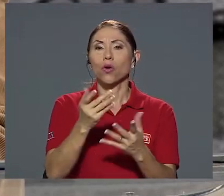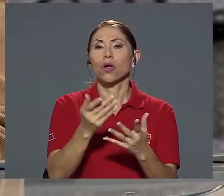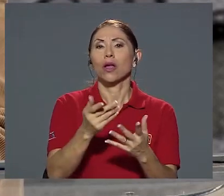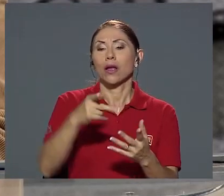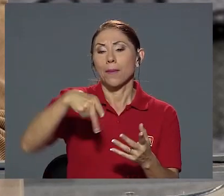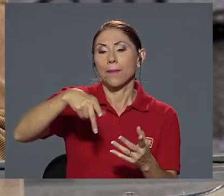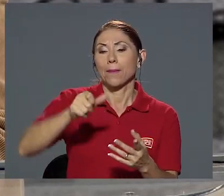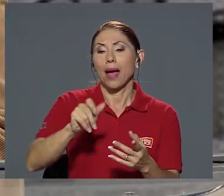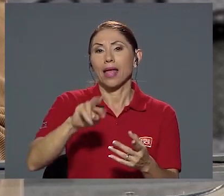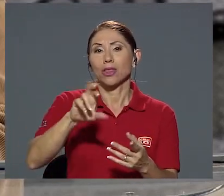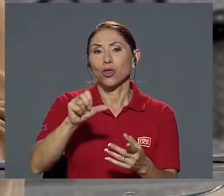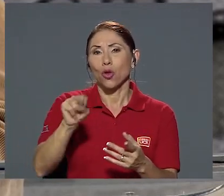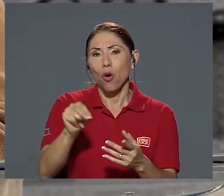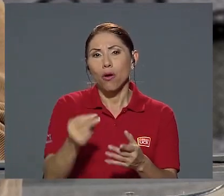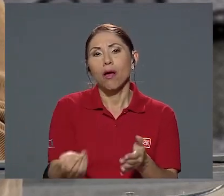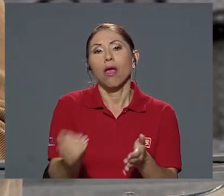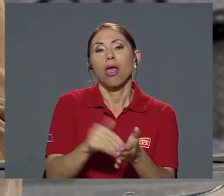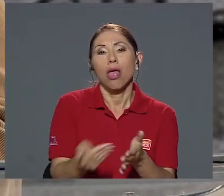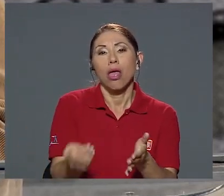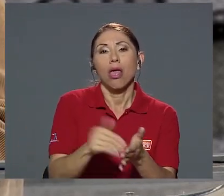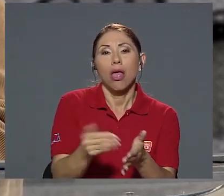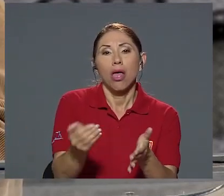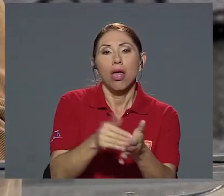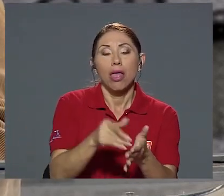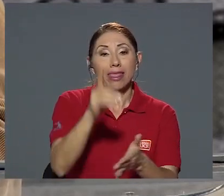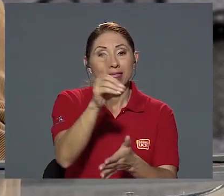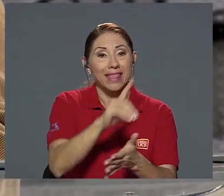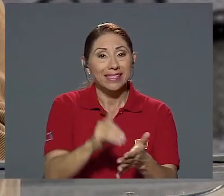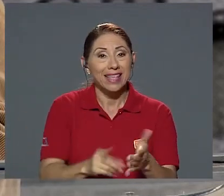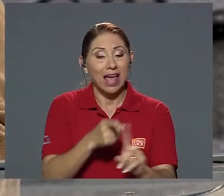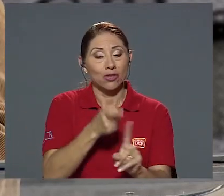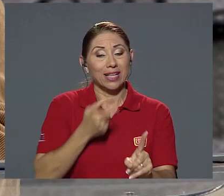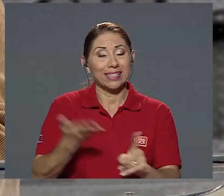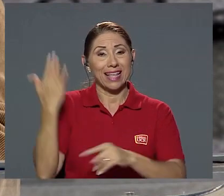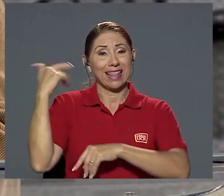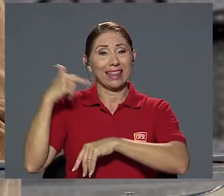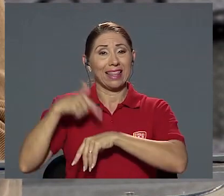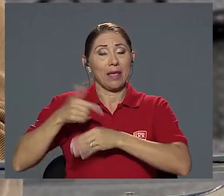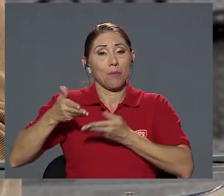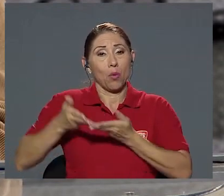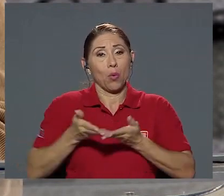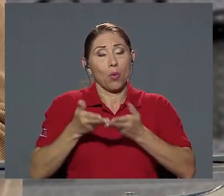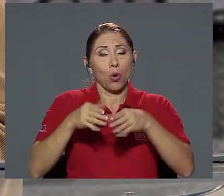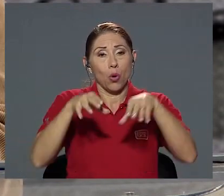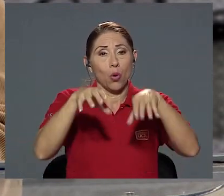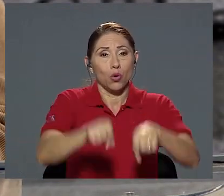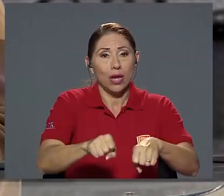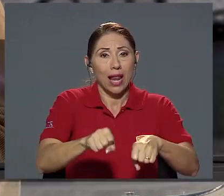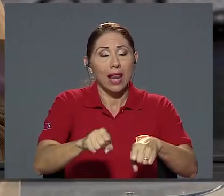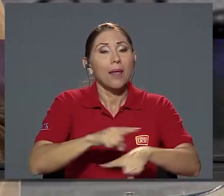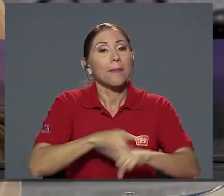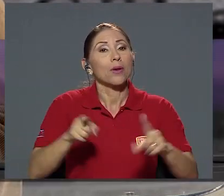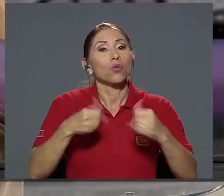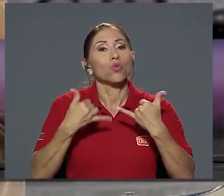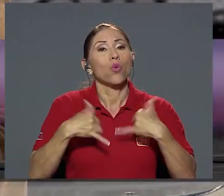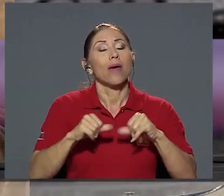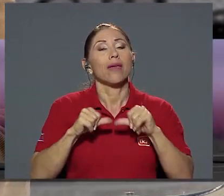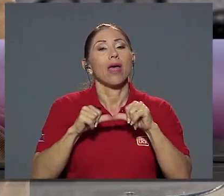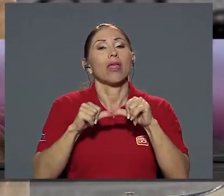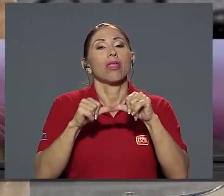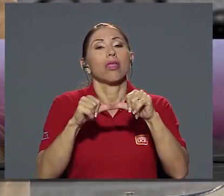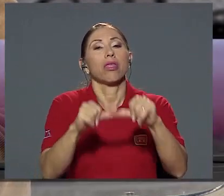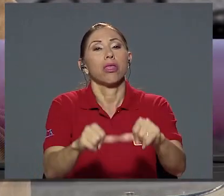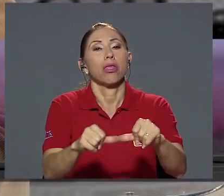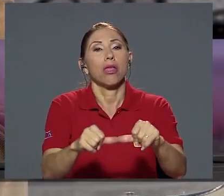diseñado desde la época colonial, ¿verdad? Y que persiste en el presente, ¿no? Y que una manera de romper esa lógica